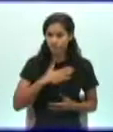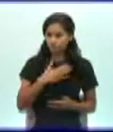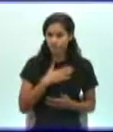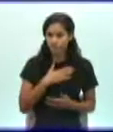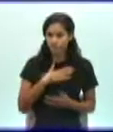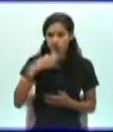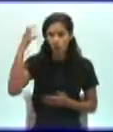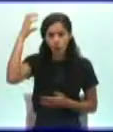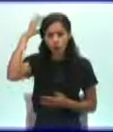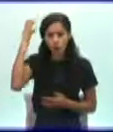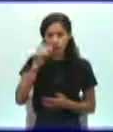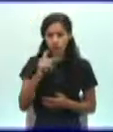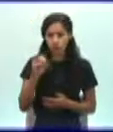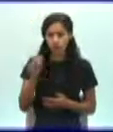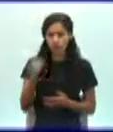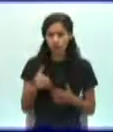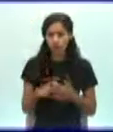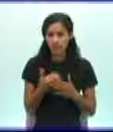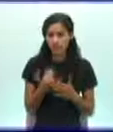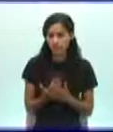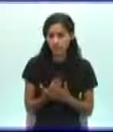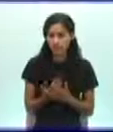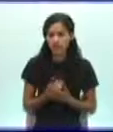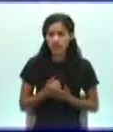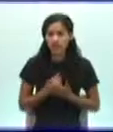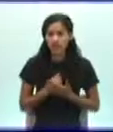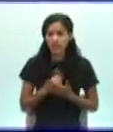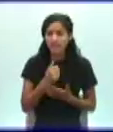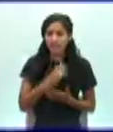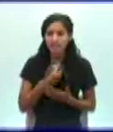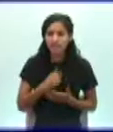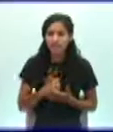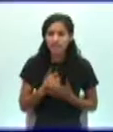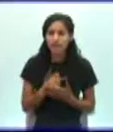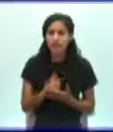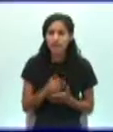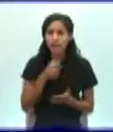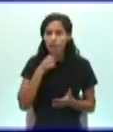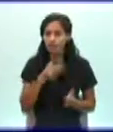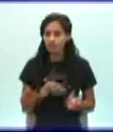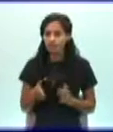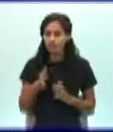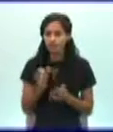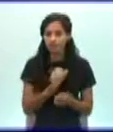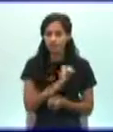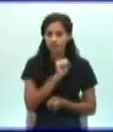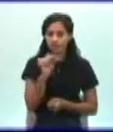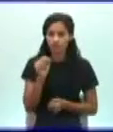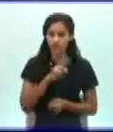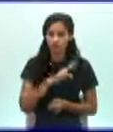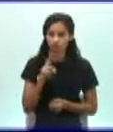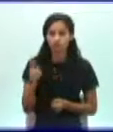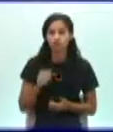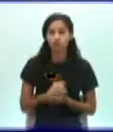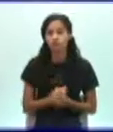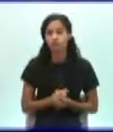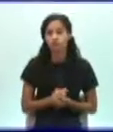gobierno de los 100 días, donde trató de impulsar la línea revolucionaria y antiimperialista. Eduardo